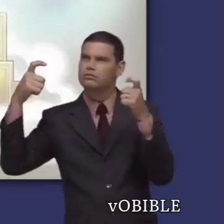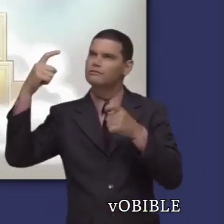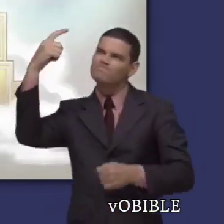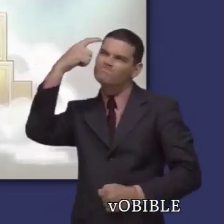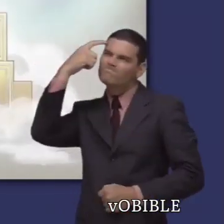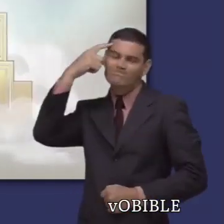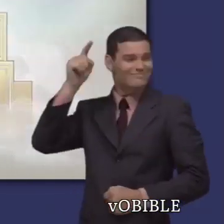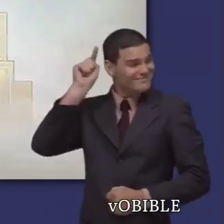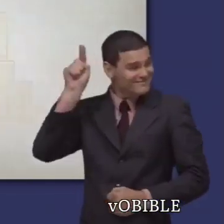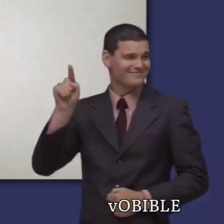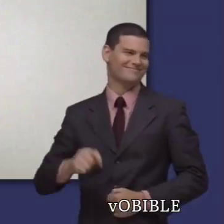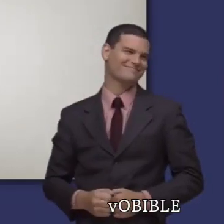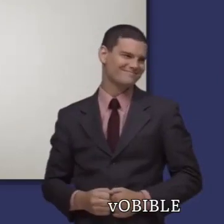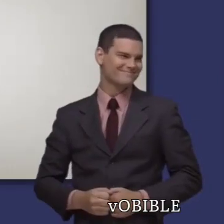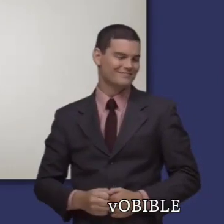de Dios.